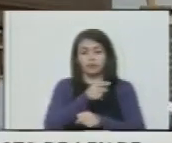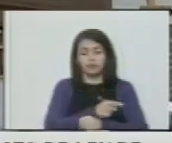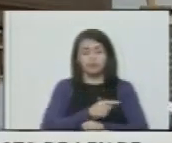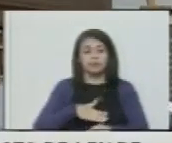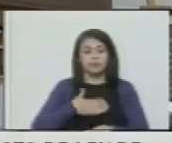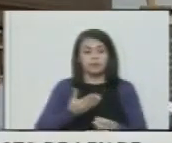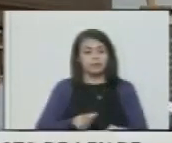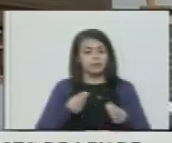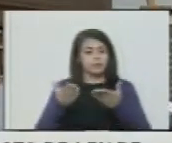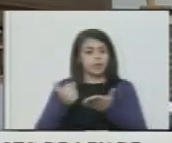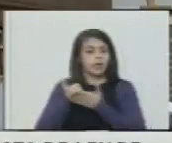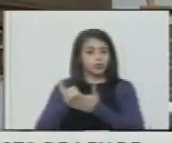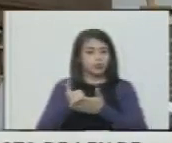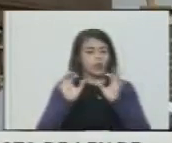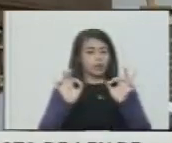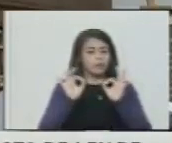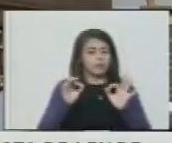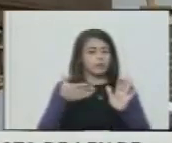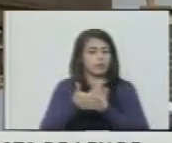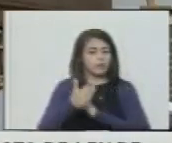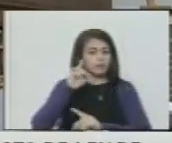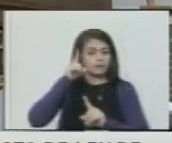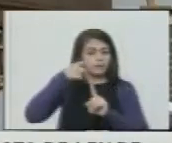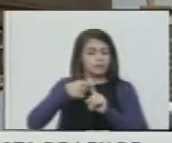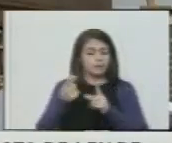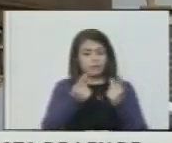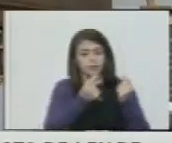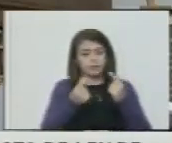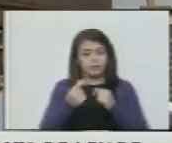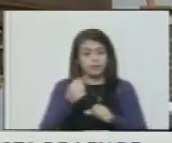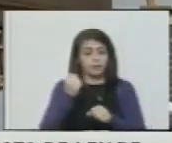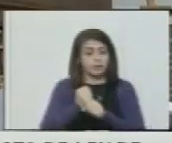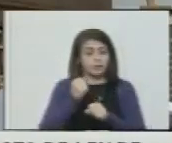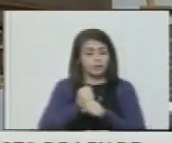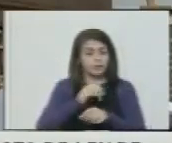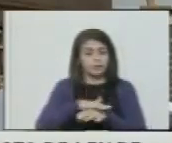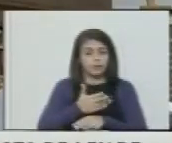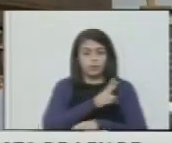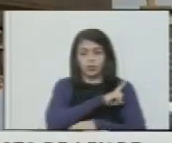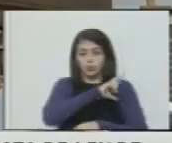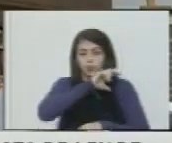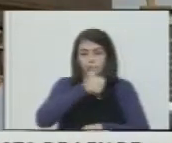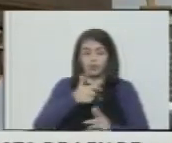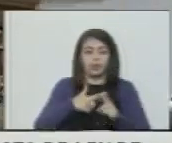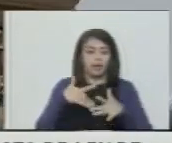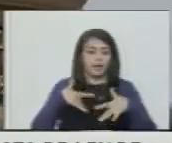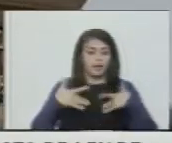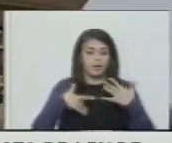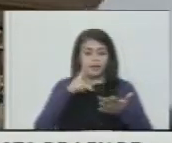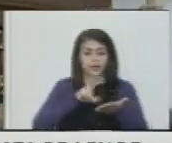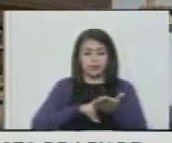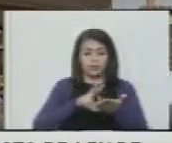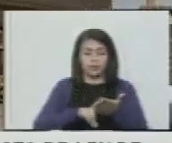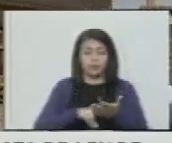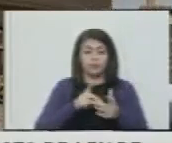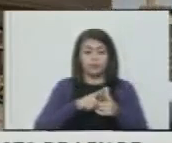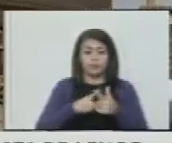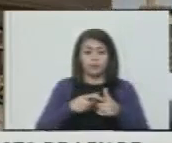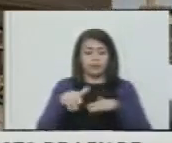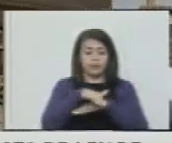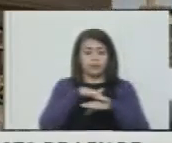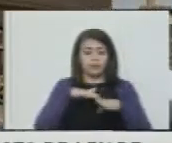en la obligación de aportar una contribución especial destinada a financiar el funcionamiento de la superintendencia de la actividad